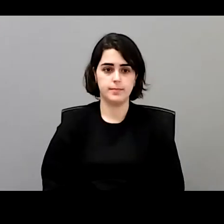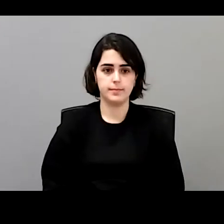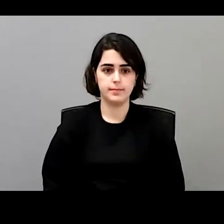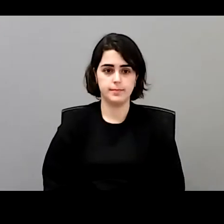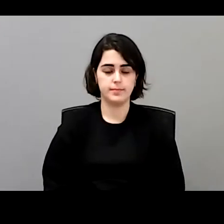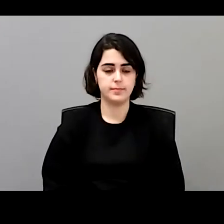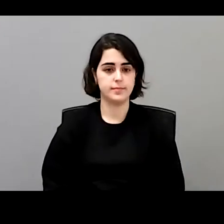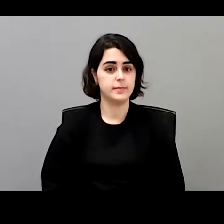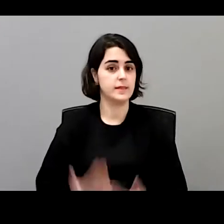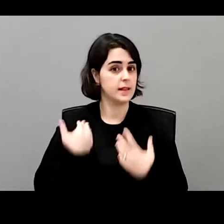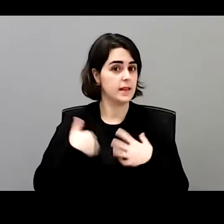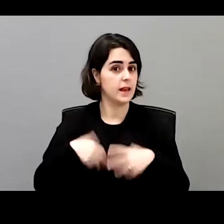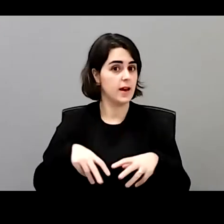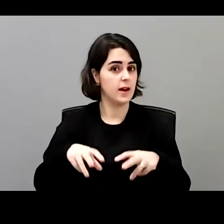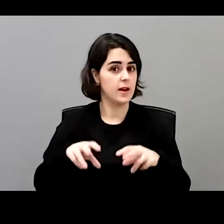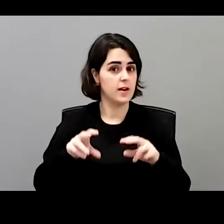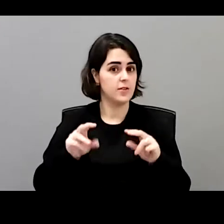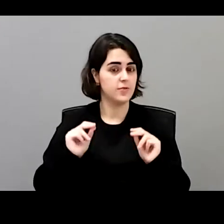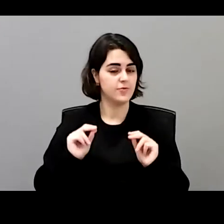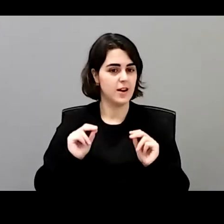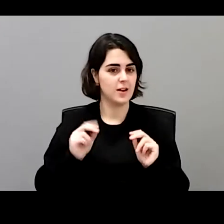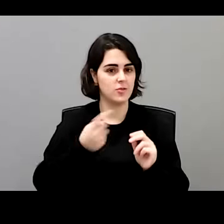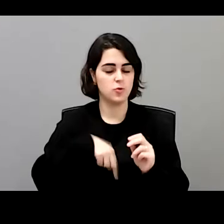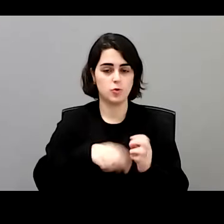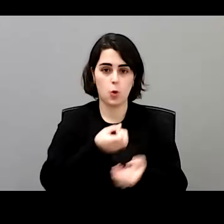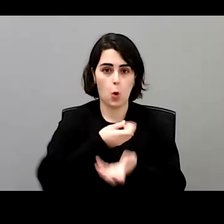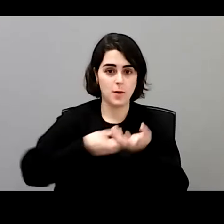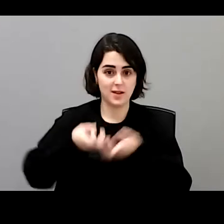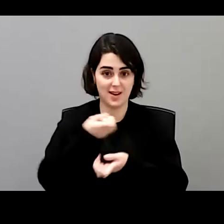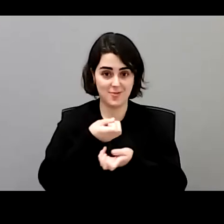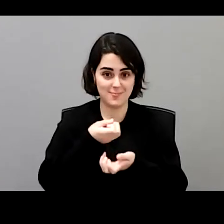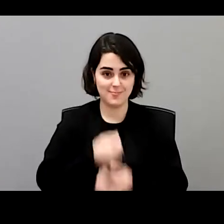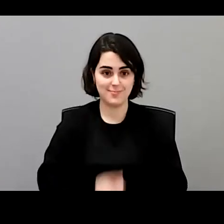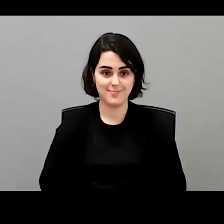Y hasta aquí nuestros comentarios.